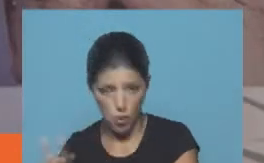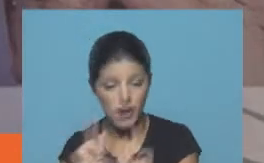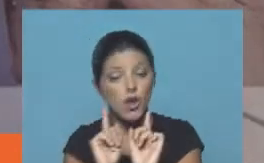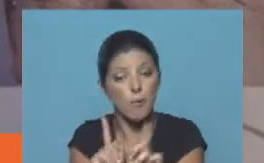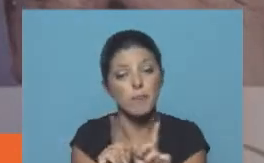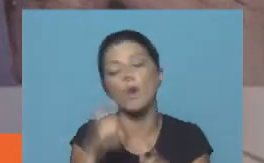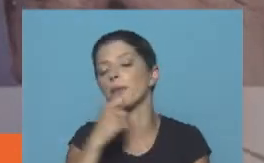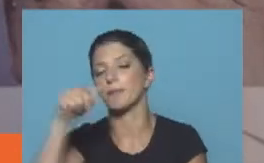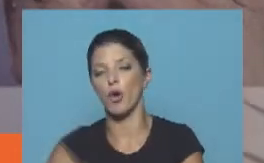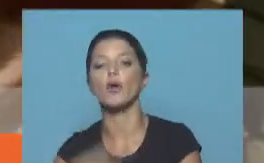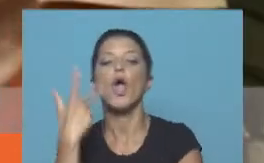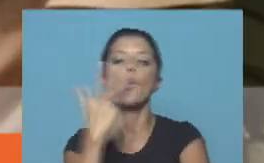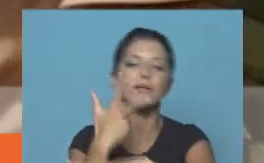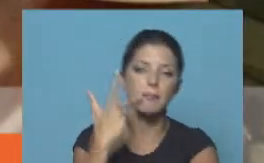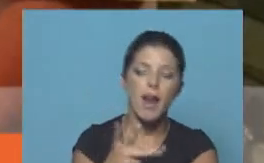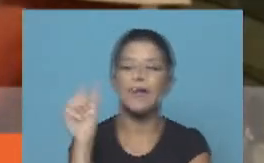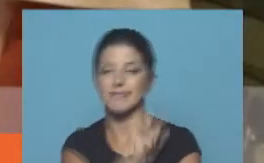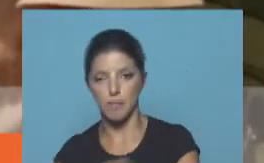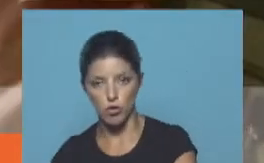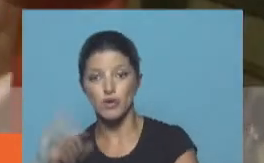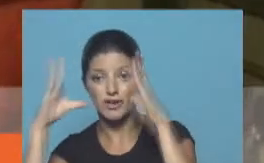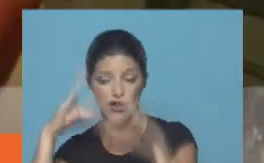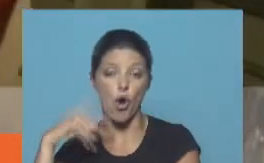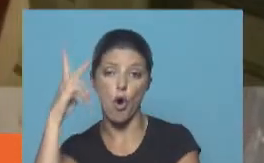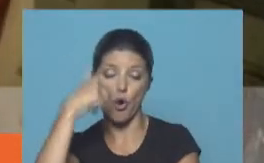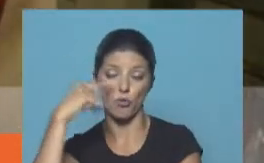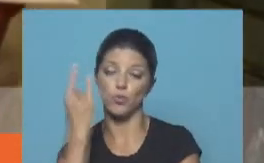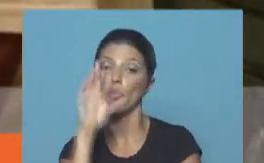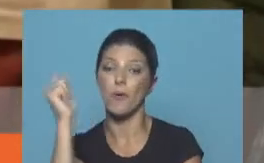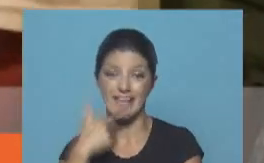Guatemala, El Salvador y Honduras, a los otros países de Centroamérica. Entonces, Nicaragua es un país lleno de contradicciones.